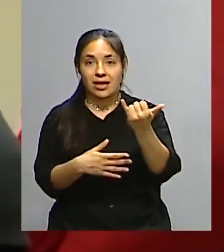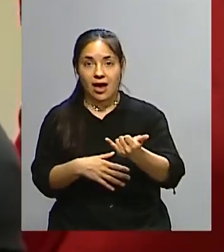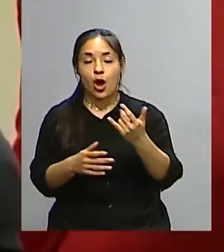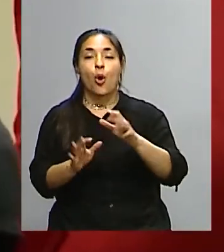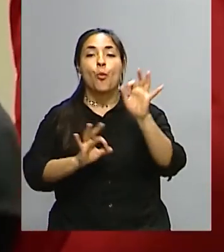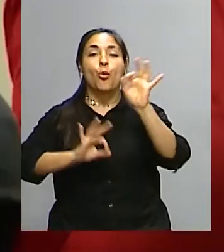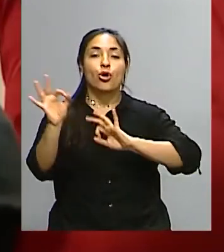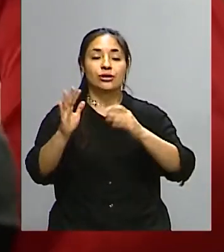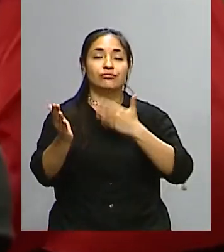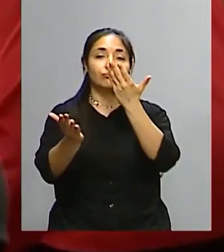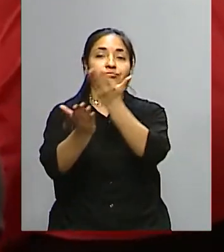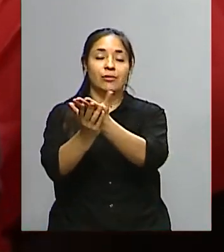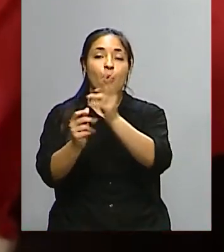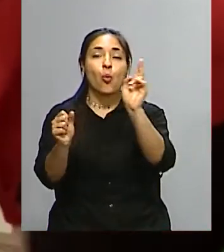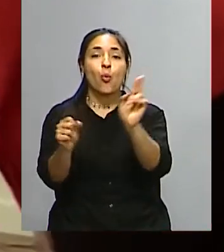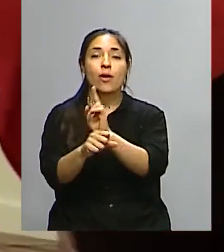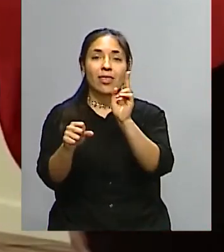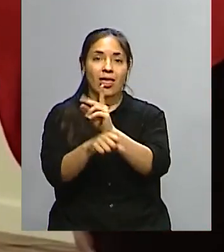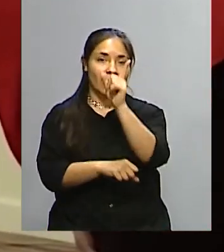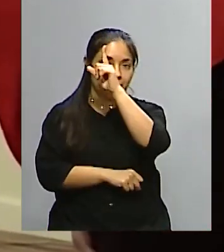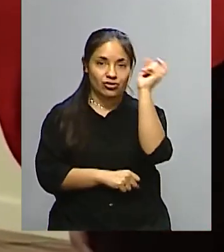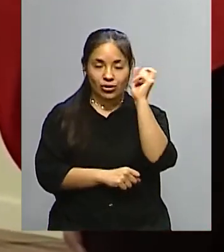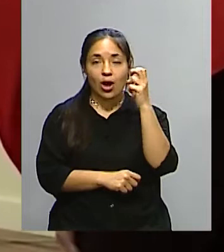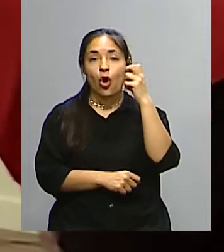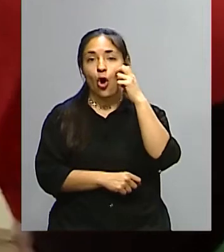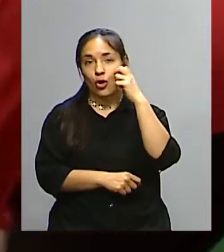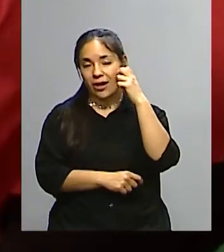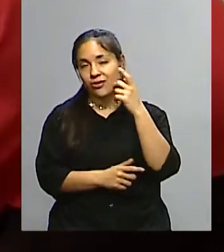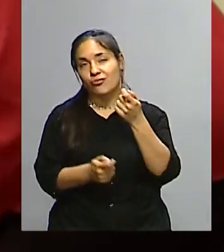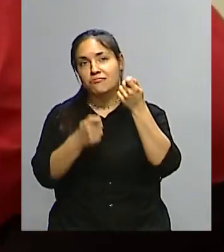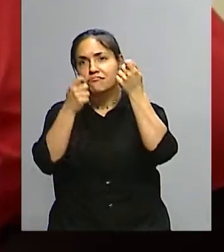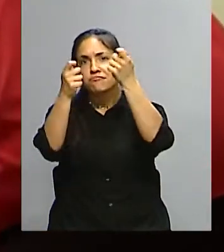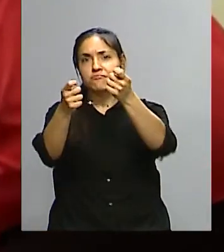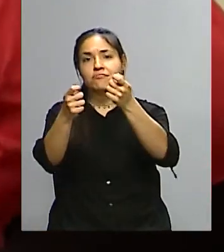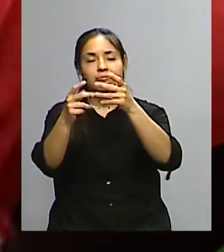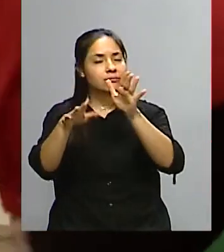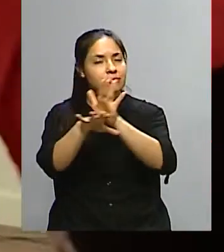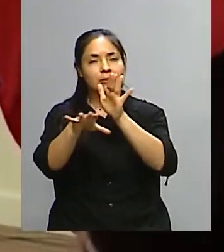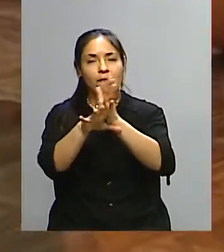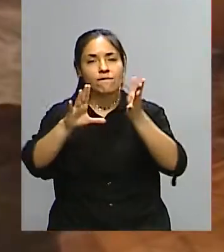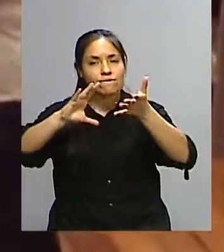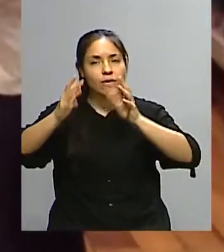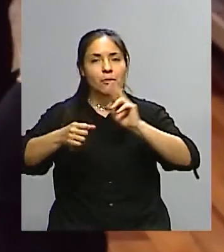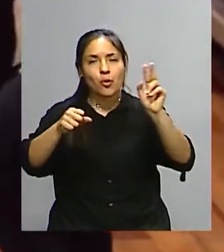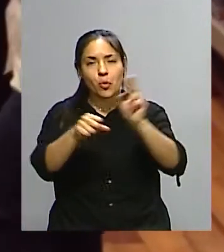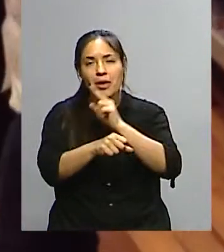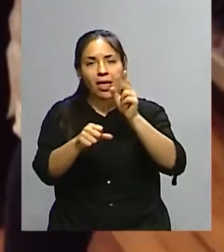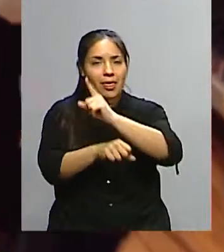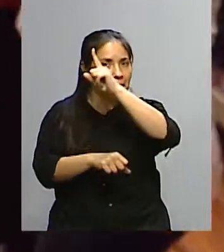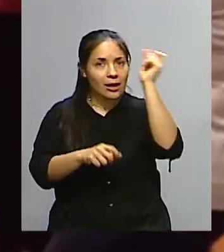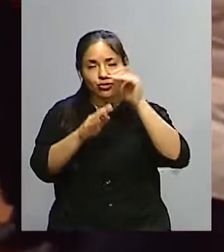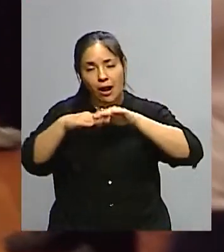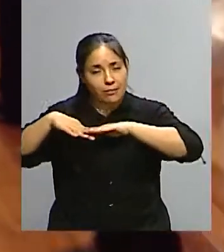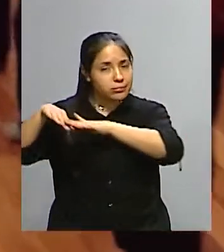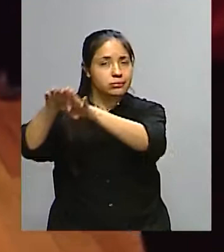un proyecto de cuidados a nivel nacional en el Congreso de la Nación, que unificaría el sistema de cuidados a nivel nacional,